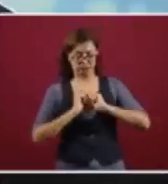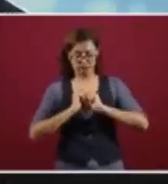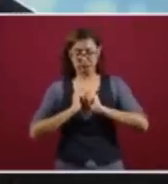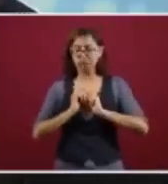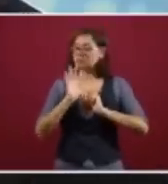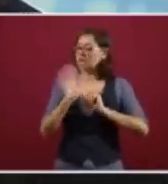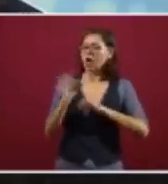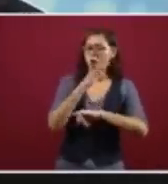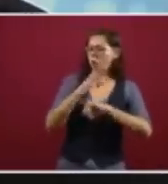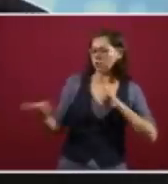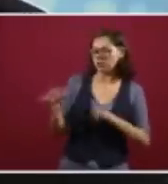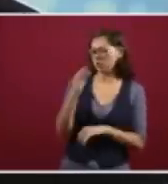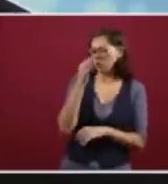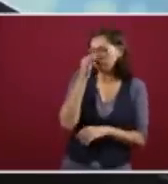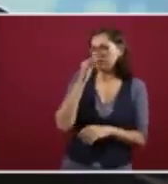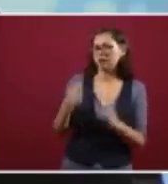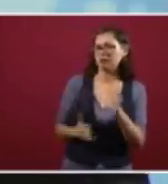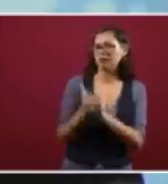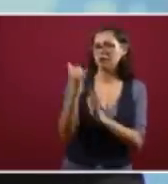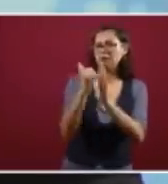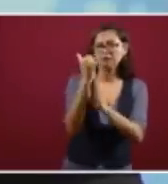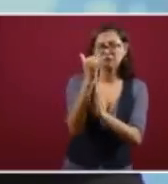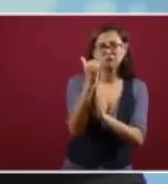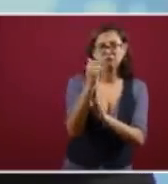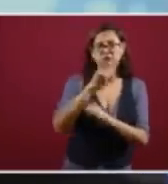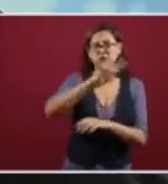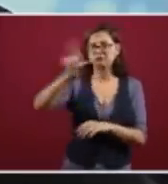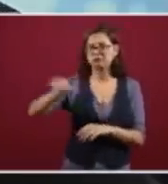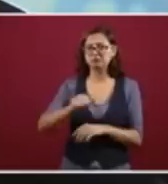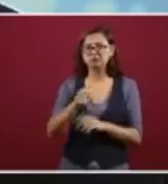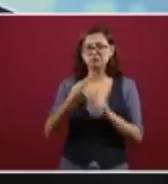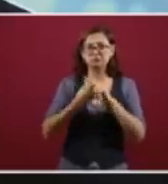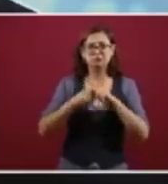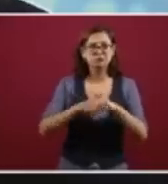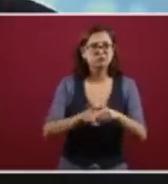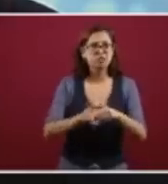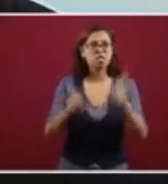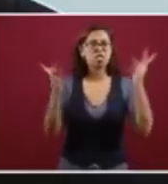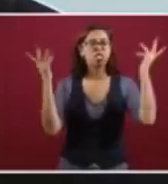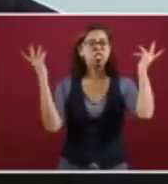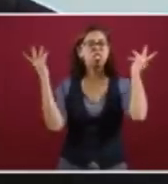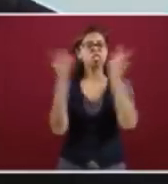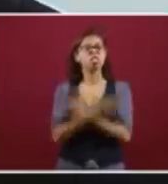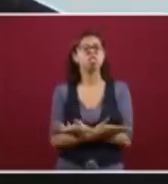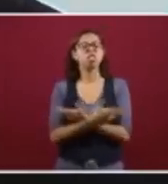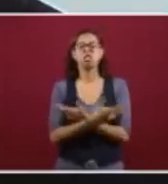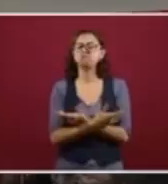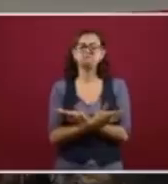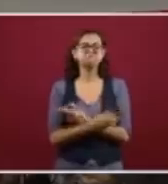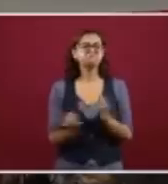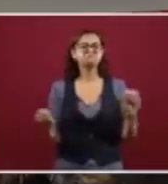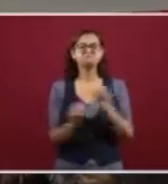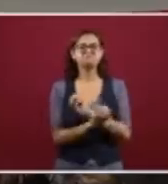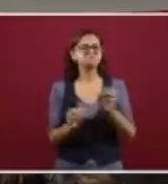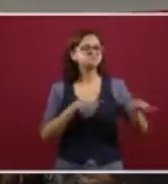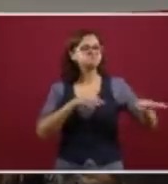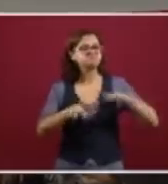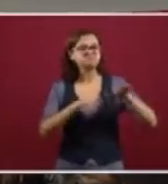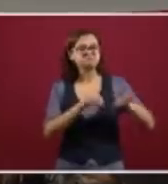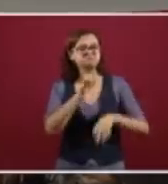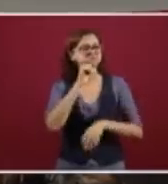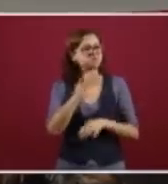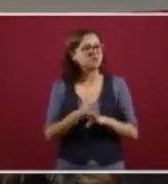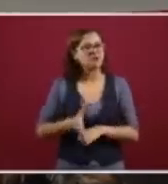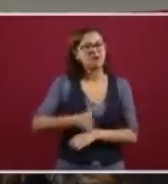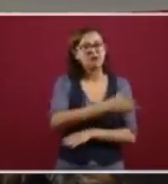embargo, cuando arrancamos dimos cuenta que apenas estábamos iniciando. Ante esta realidad, la instrucción fue recorrer las